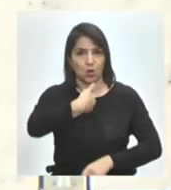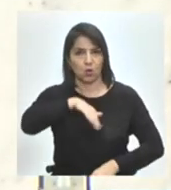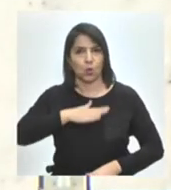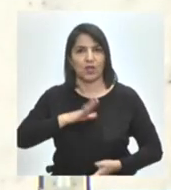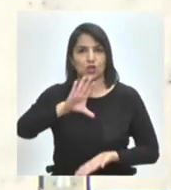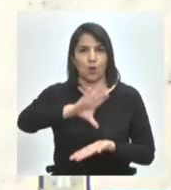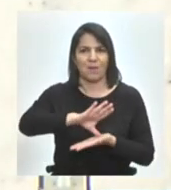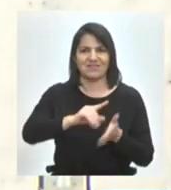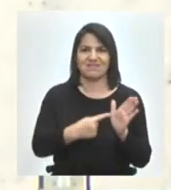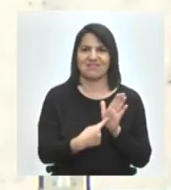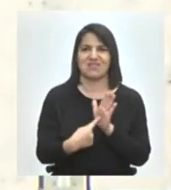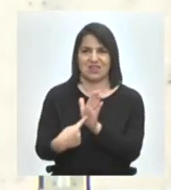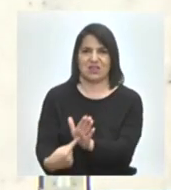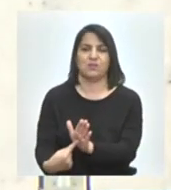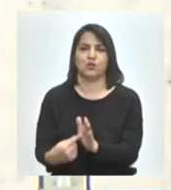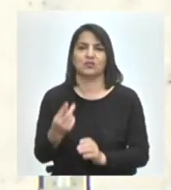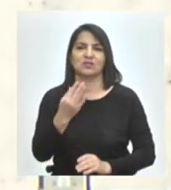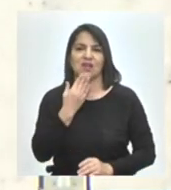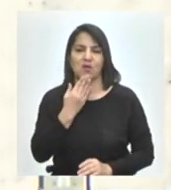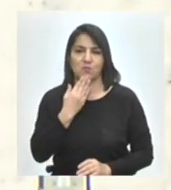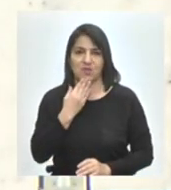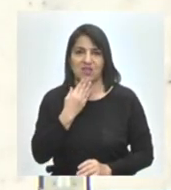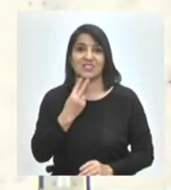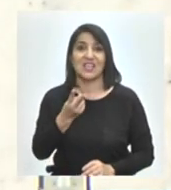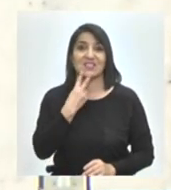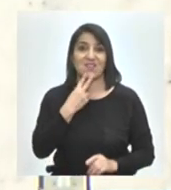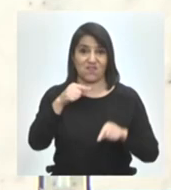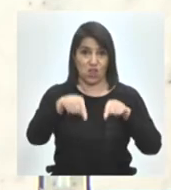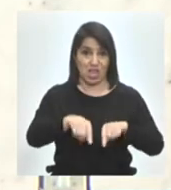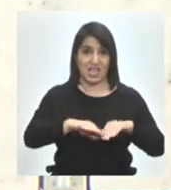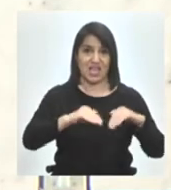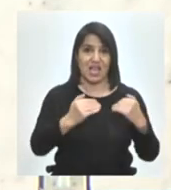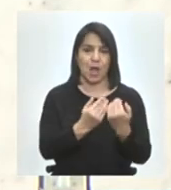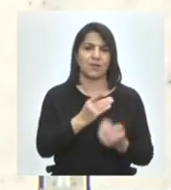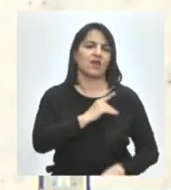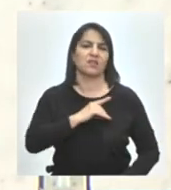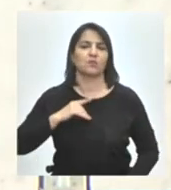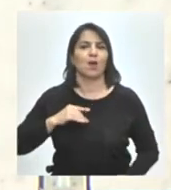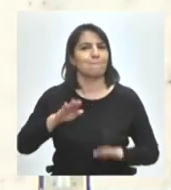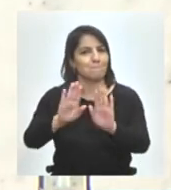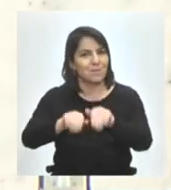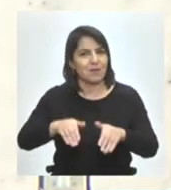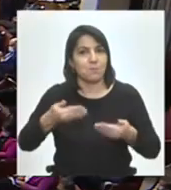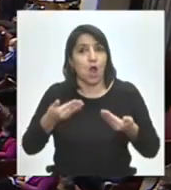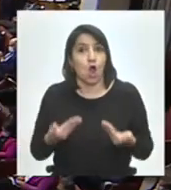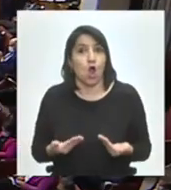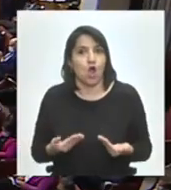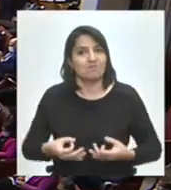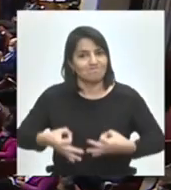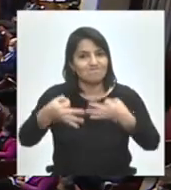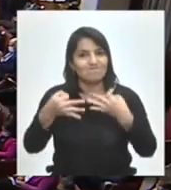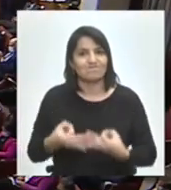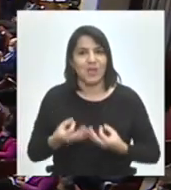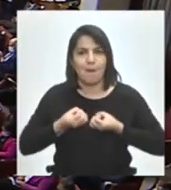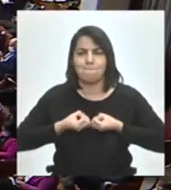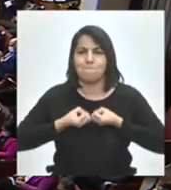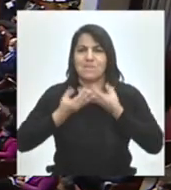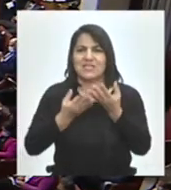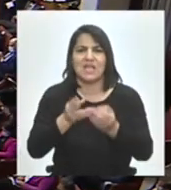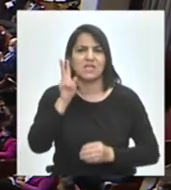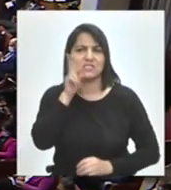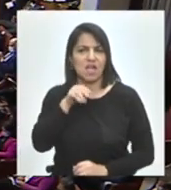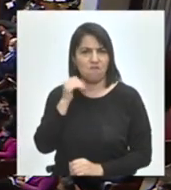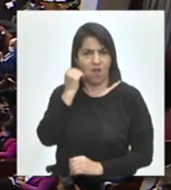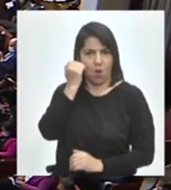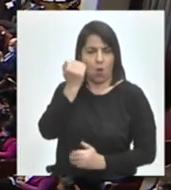esa discriminación también se vivió en esta Cámara, la misma donde hoy, en buena hora, se expresan sin complejos